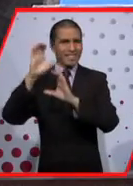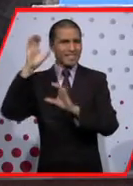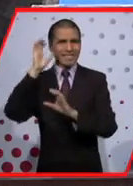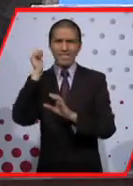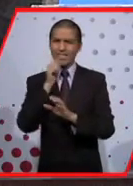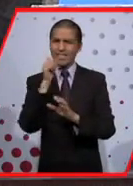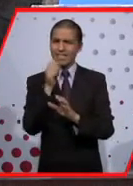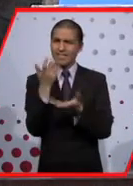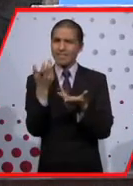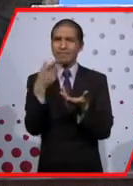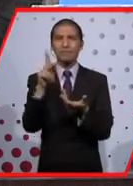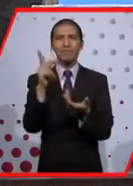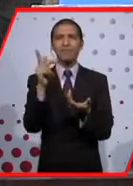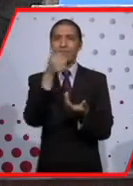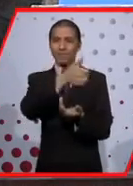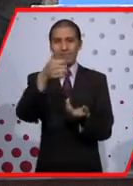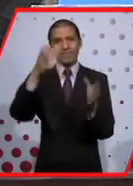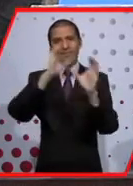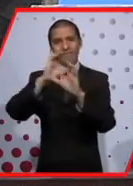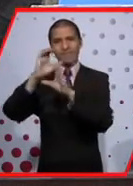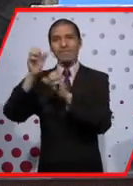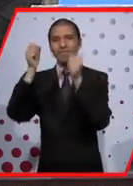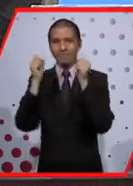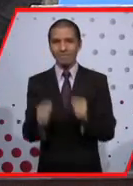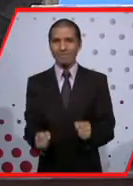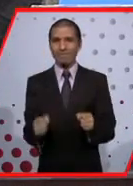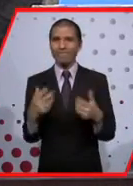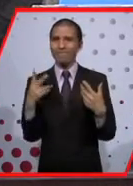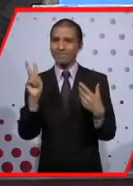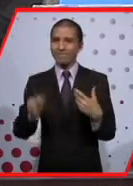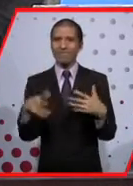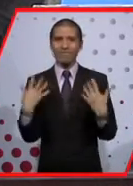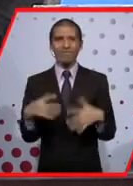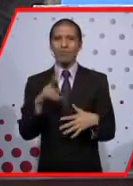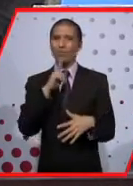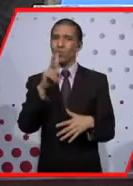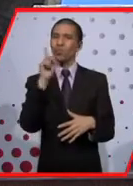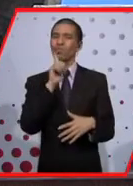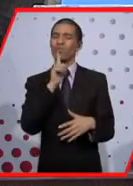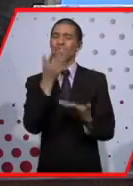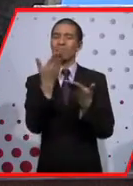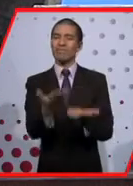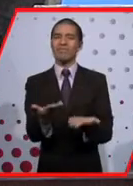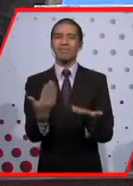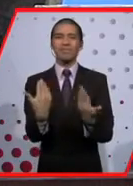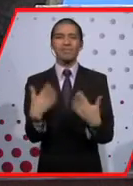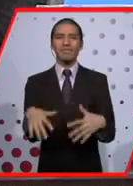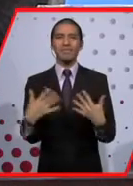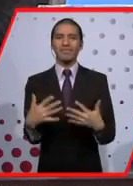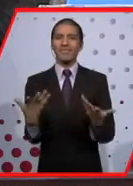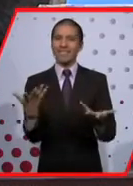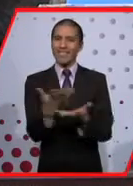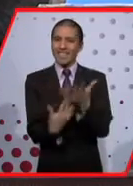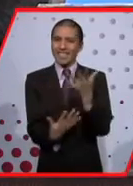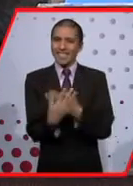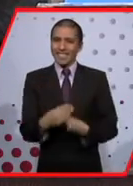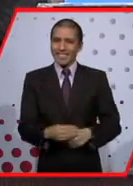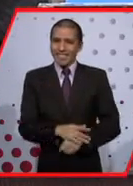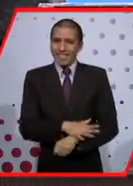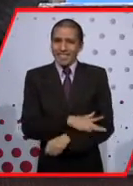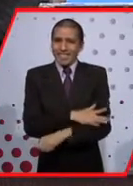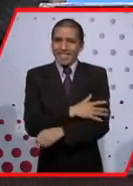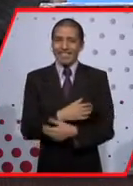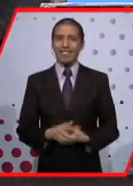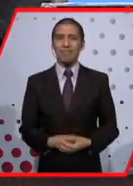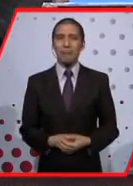nuevo. Y le garantizo, conociendo el poder de la voz de esta mujer, que esto le va a agasajar. El nuevo